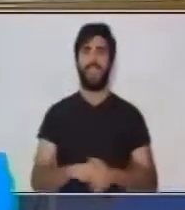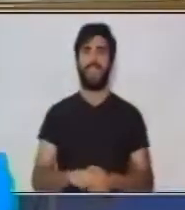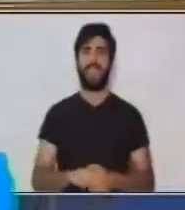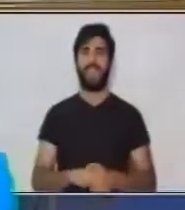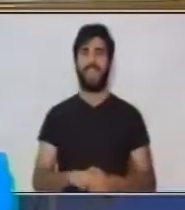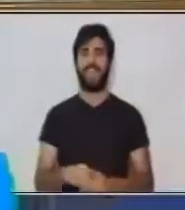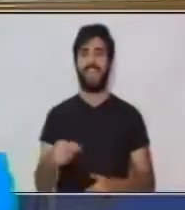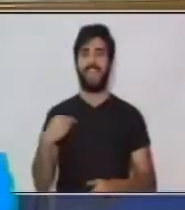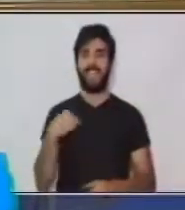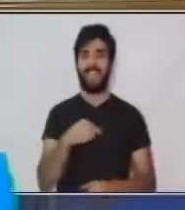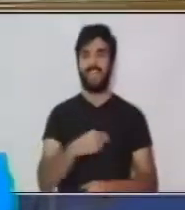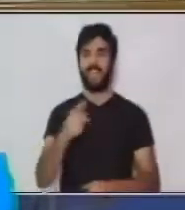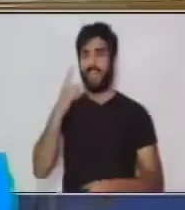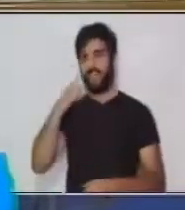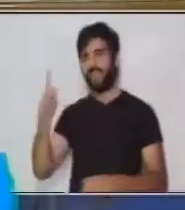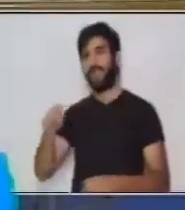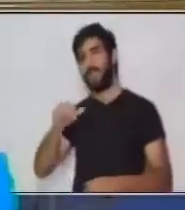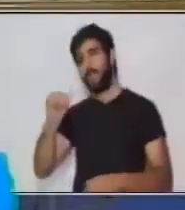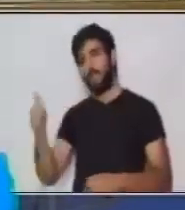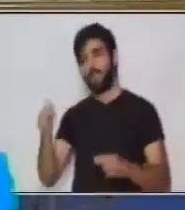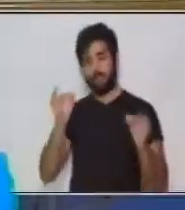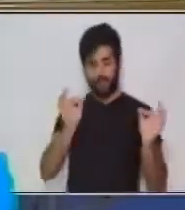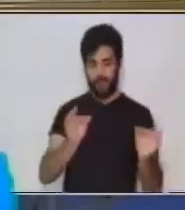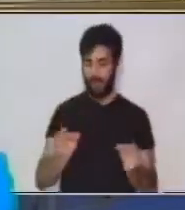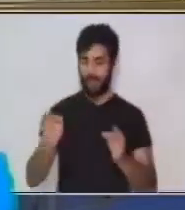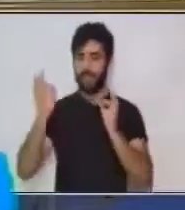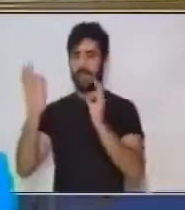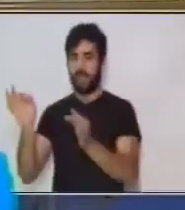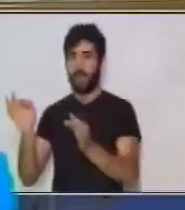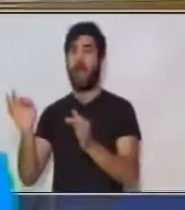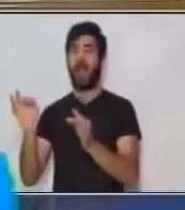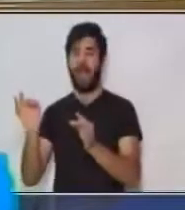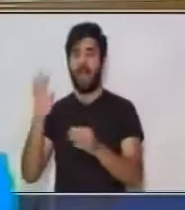vamos a llevar a esta figura